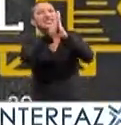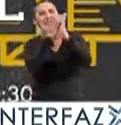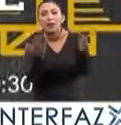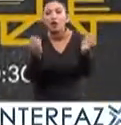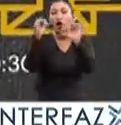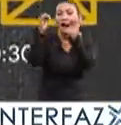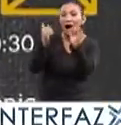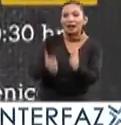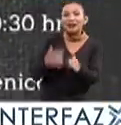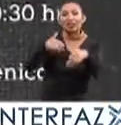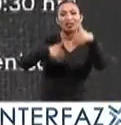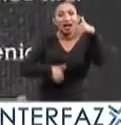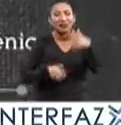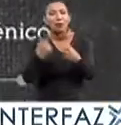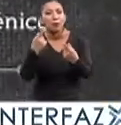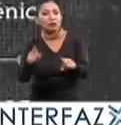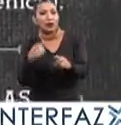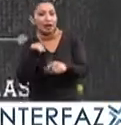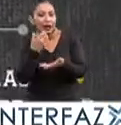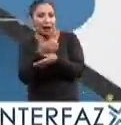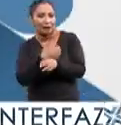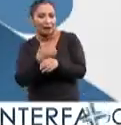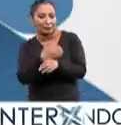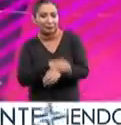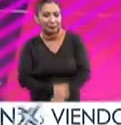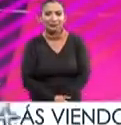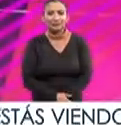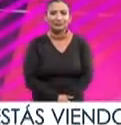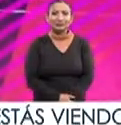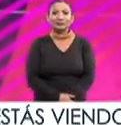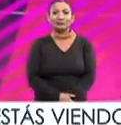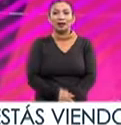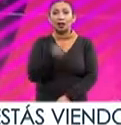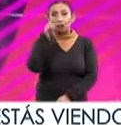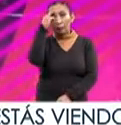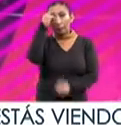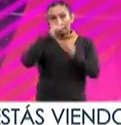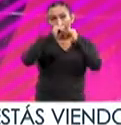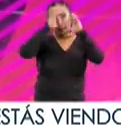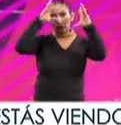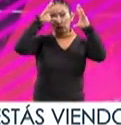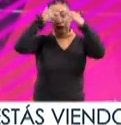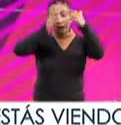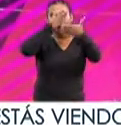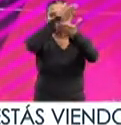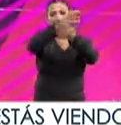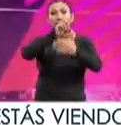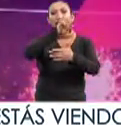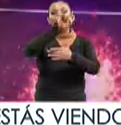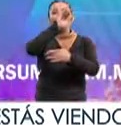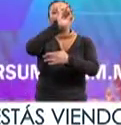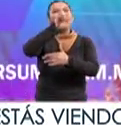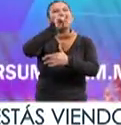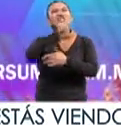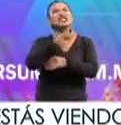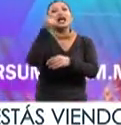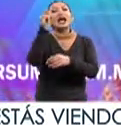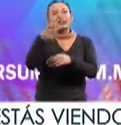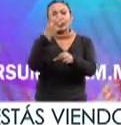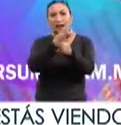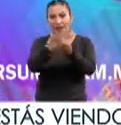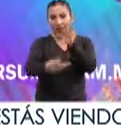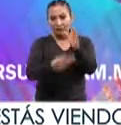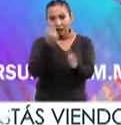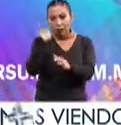libros, arte, teatro, música y café. Prende tu cerebro y asiste al Neurofest. En esta